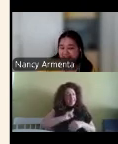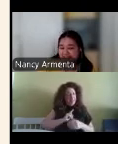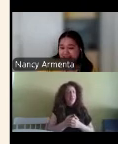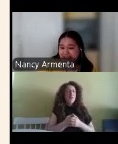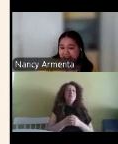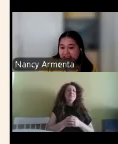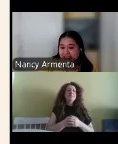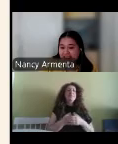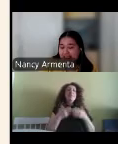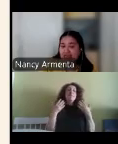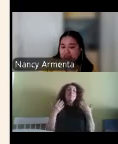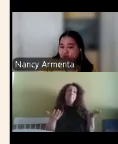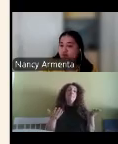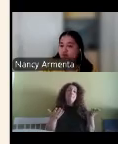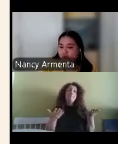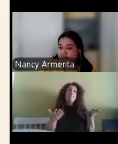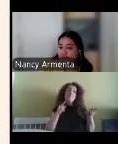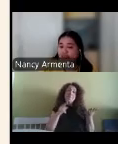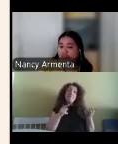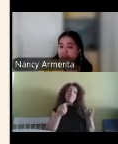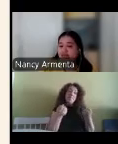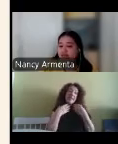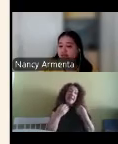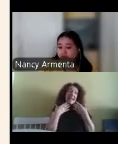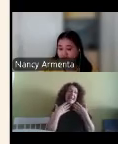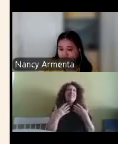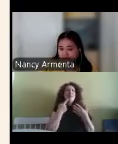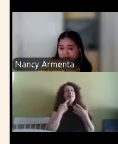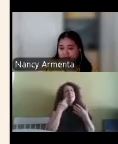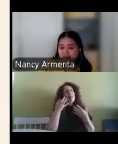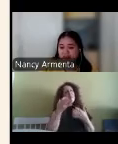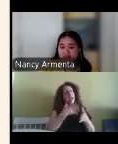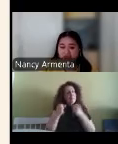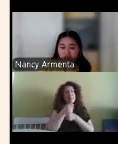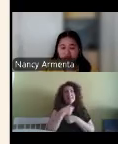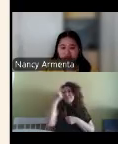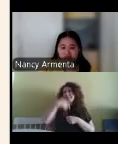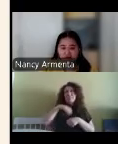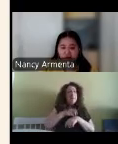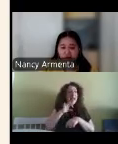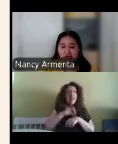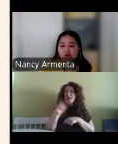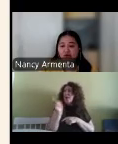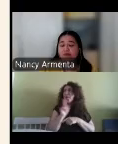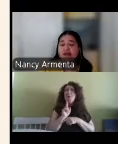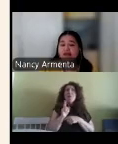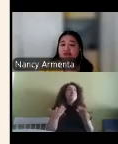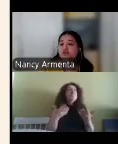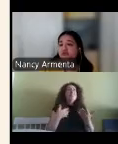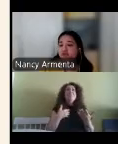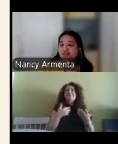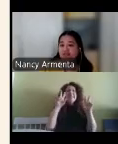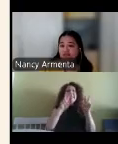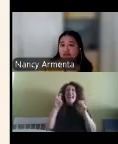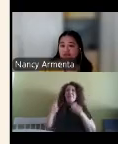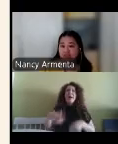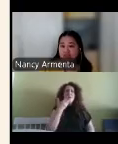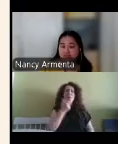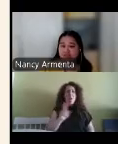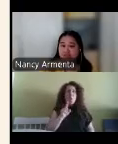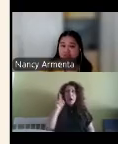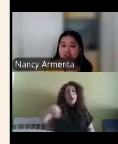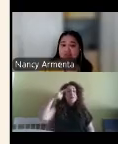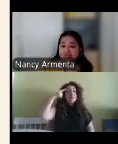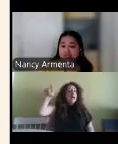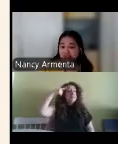Entonces, en este relato, un poco más de empatía. Yo no soy médico, entonces no manejo algo que para ellos podría de ser todos los